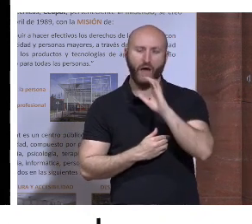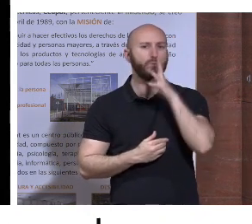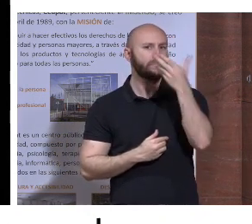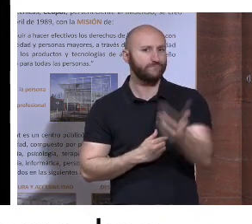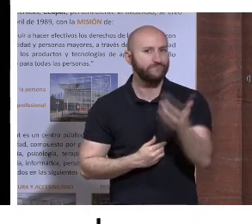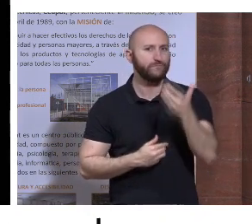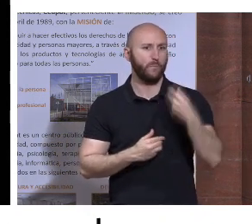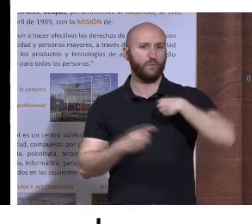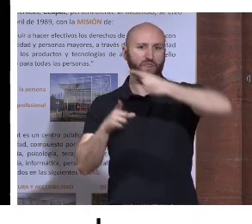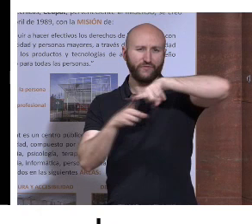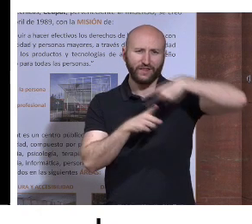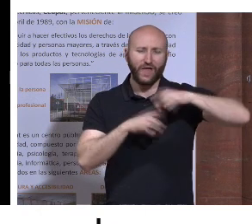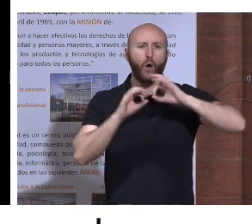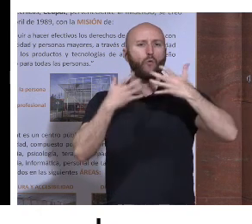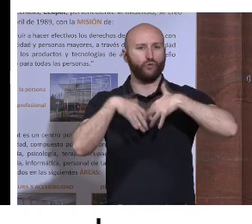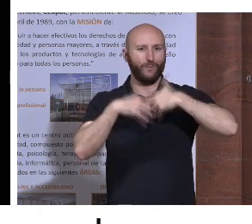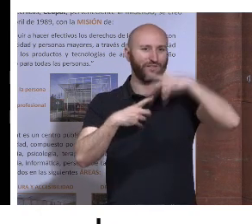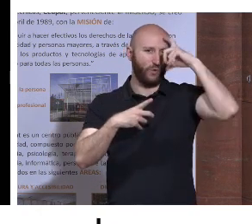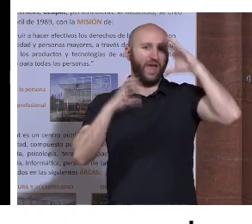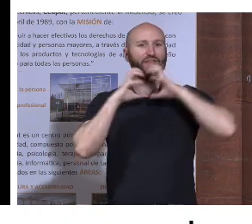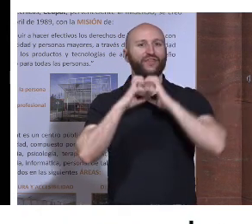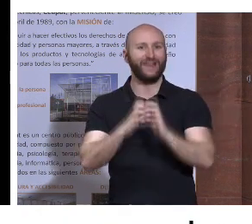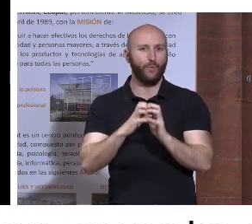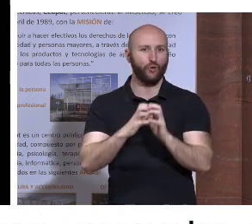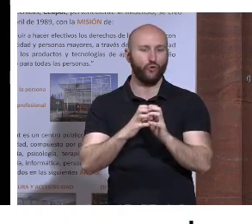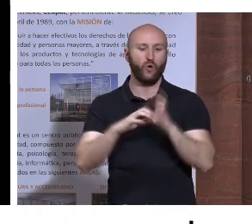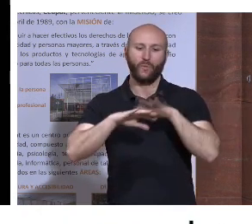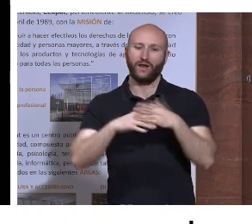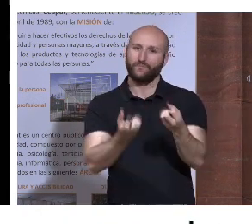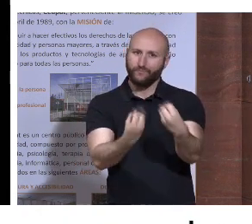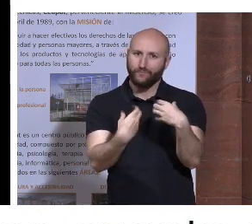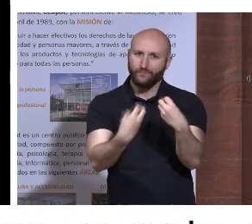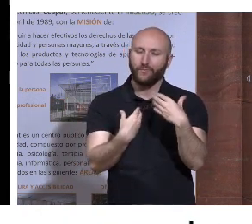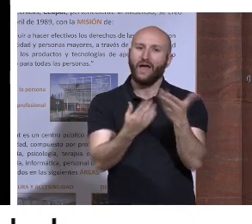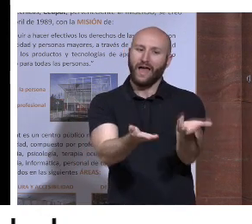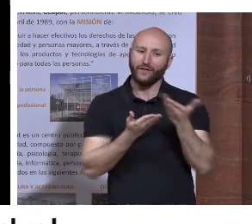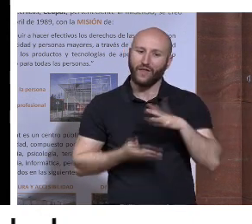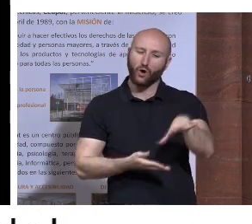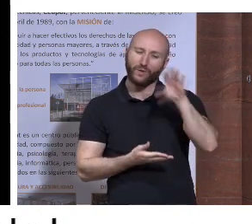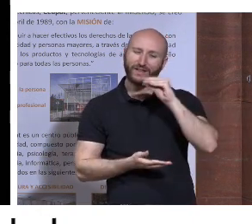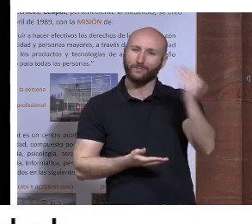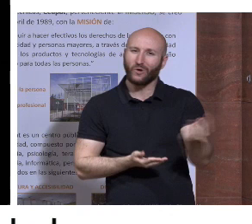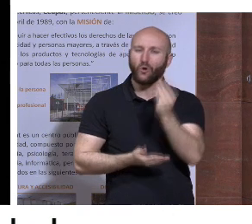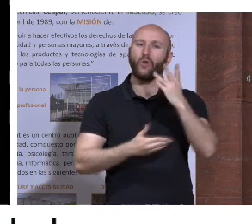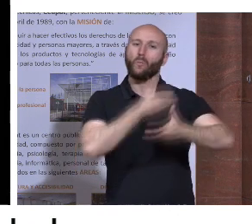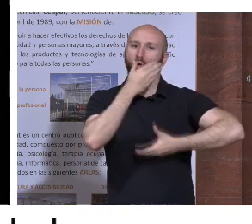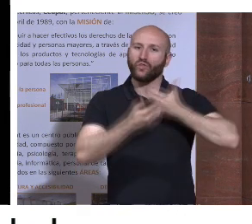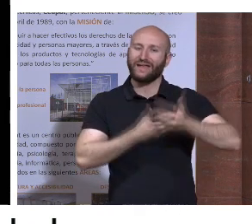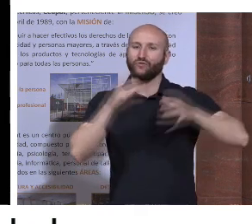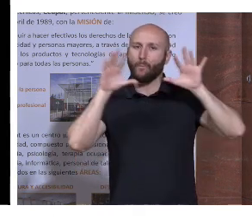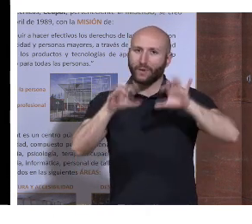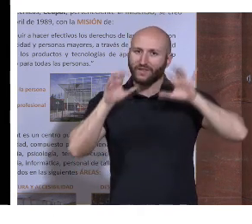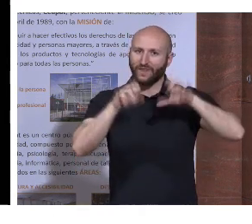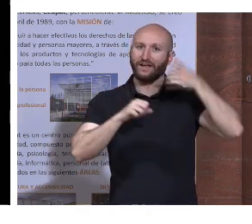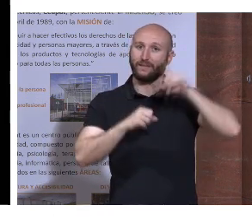las diferencias y del funcionamiento del cerebro, para informarnos o ayudarnos a comprender mejor el proceso de aprendizaje y